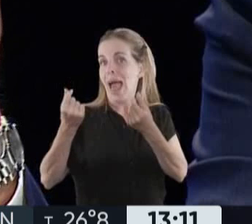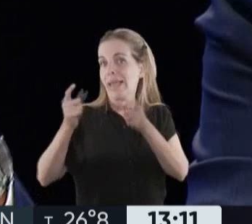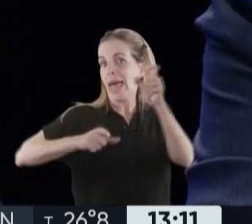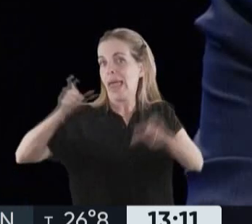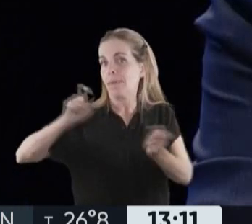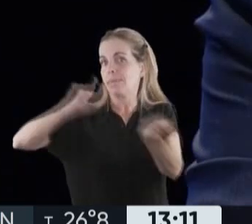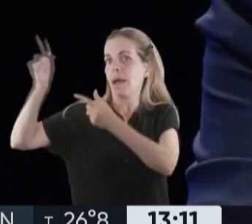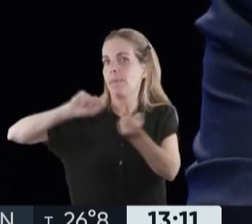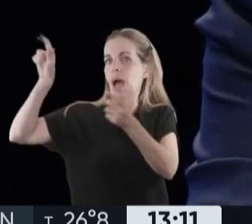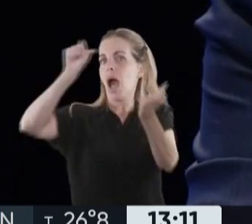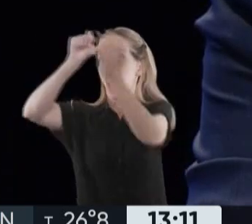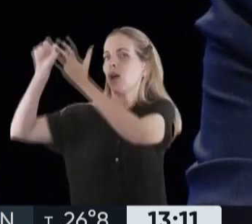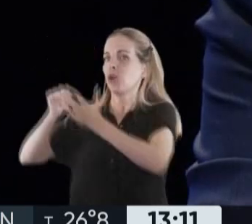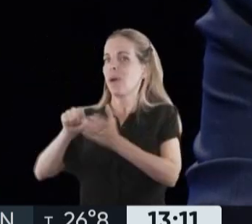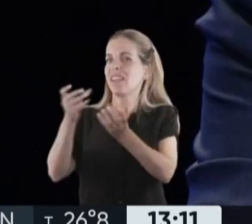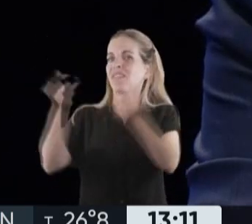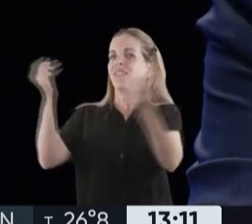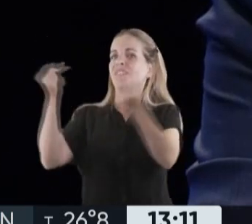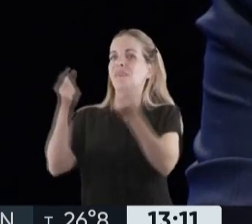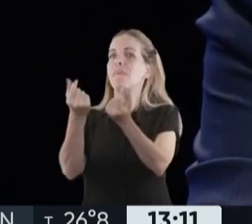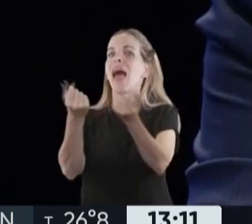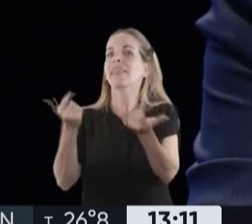evaporado, había desaparecido.